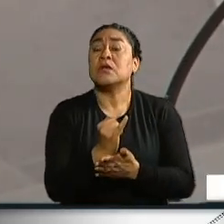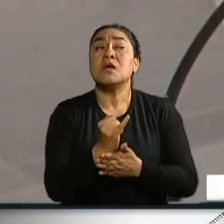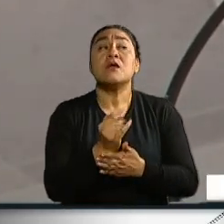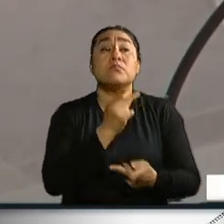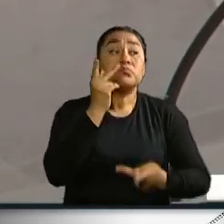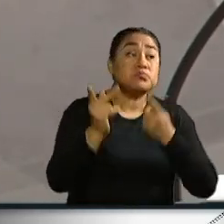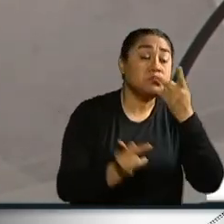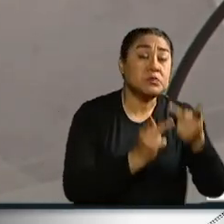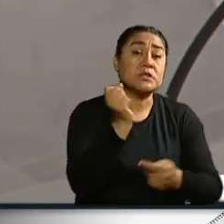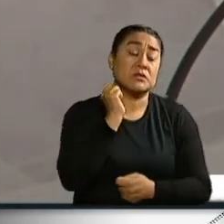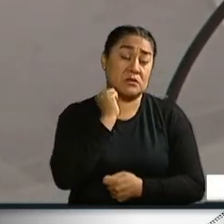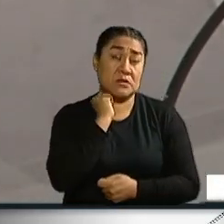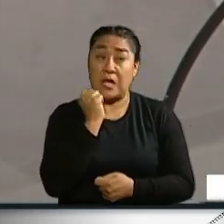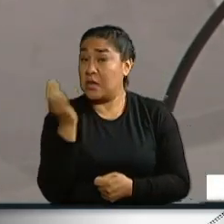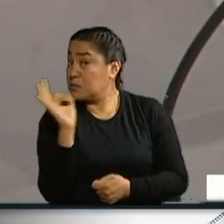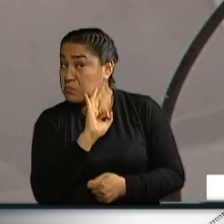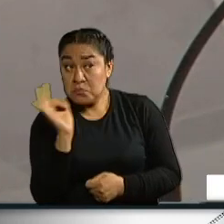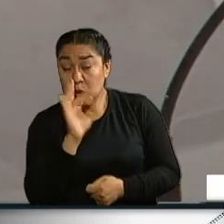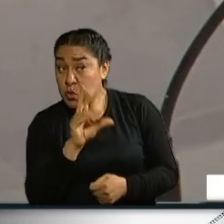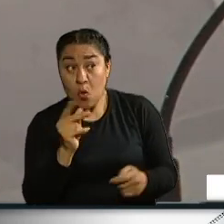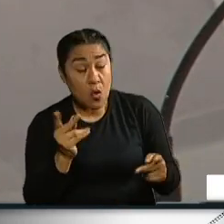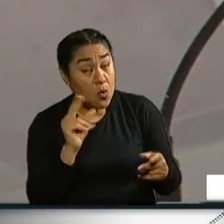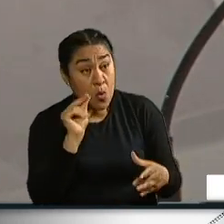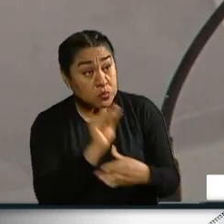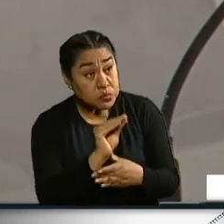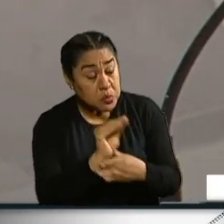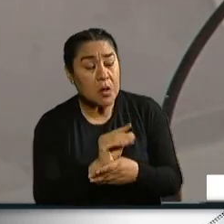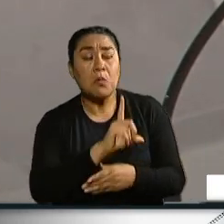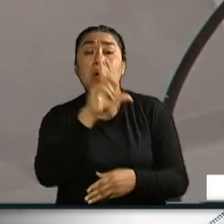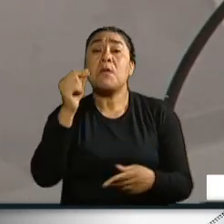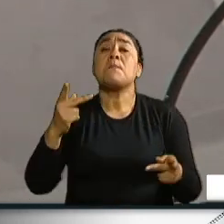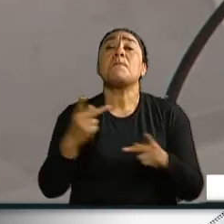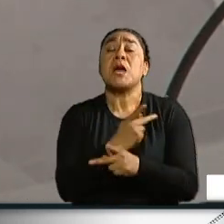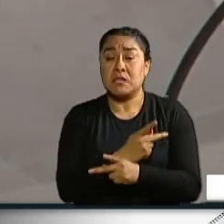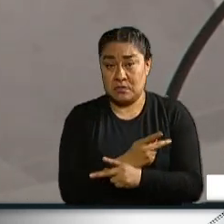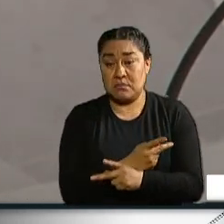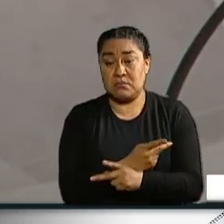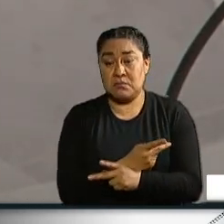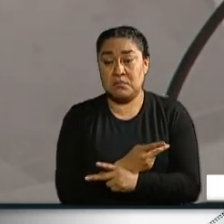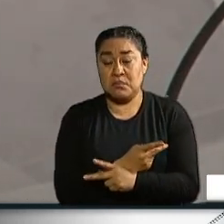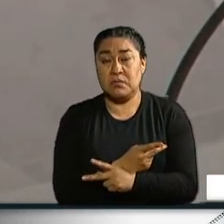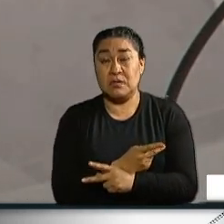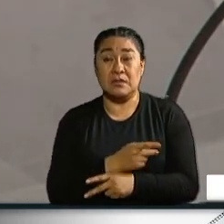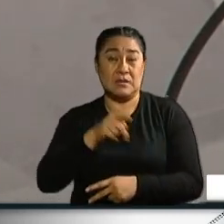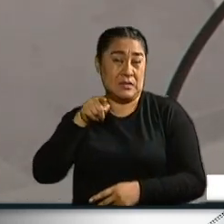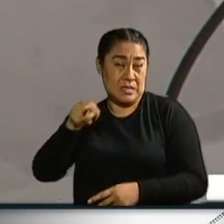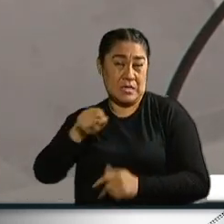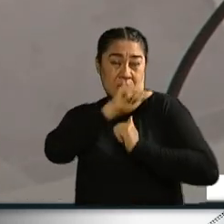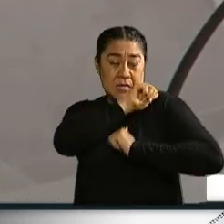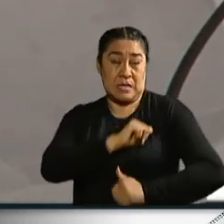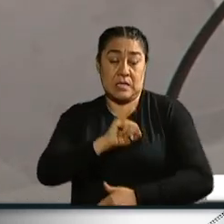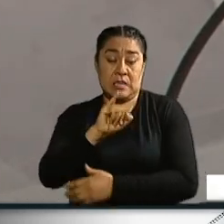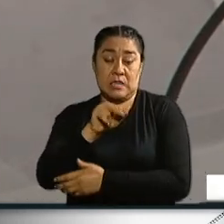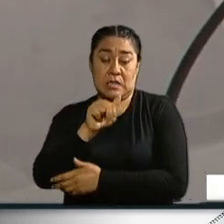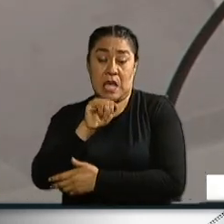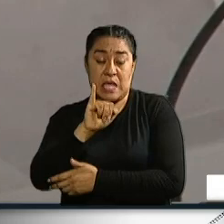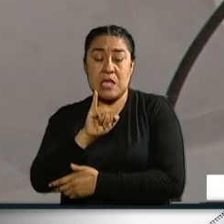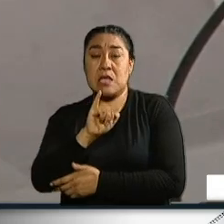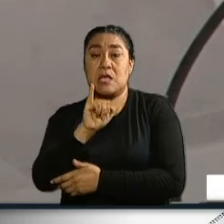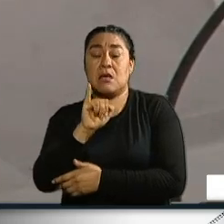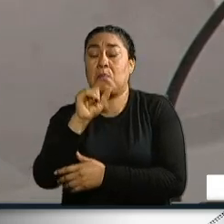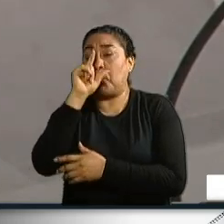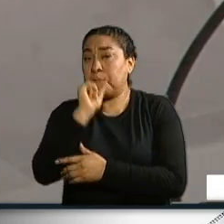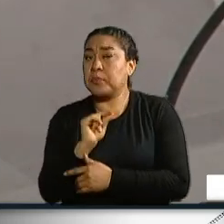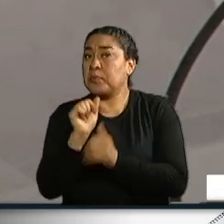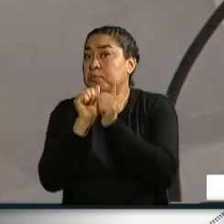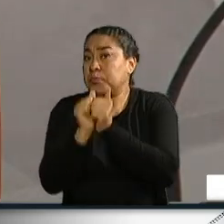pleno de otra manera lo que ocurrirá es que el inai entrará en parálisis el uno de abril